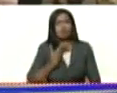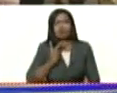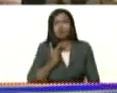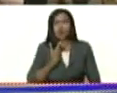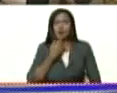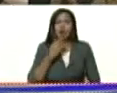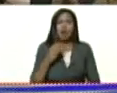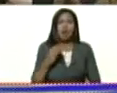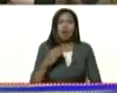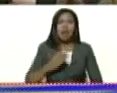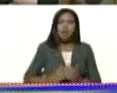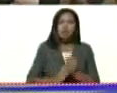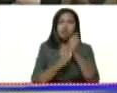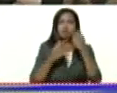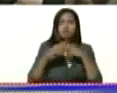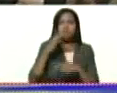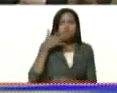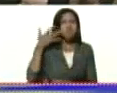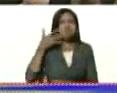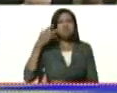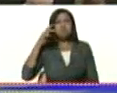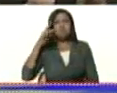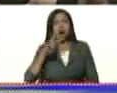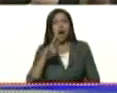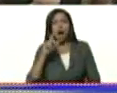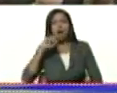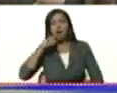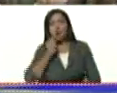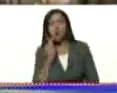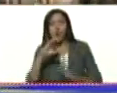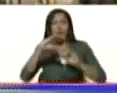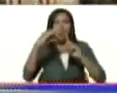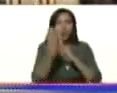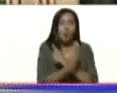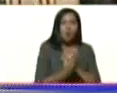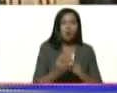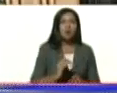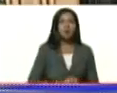legado mirandino de admiración a Rusia, a su cultura,